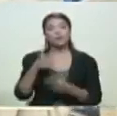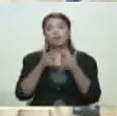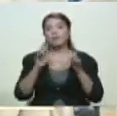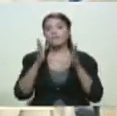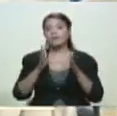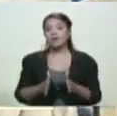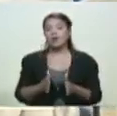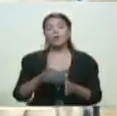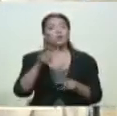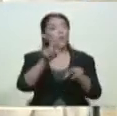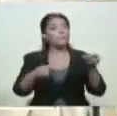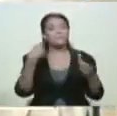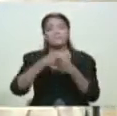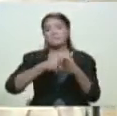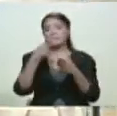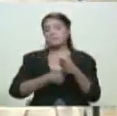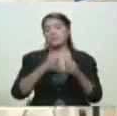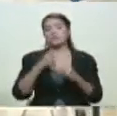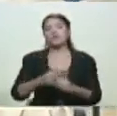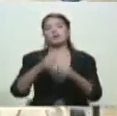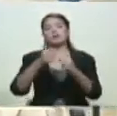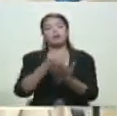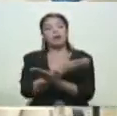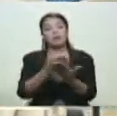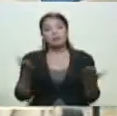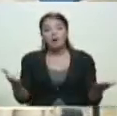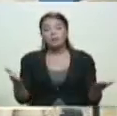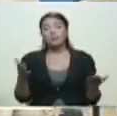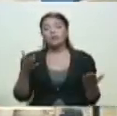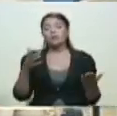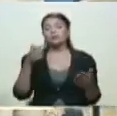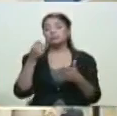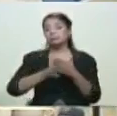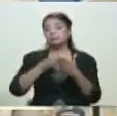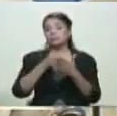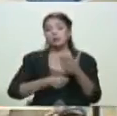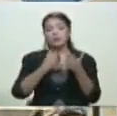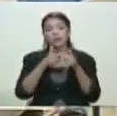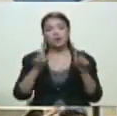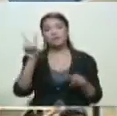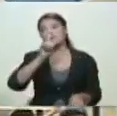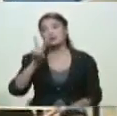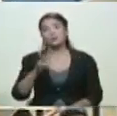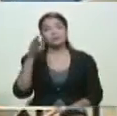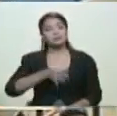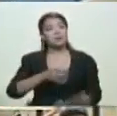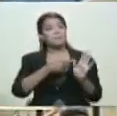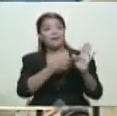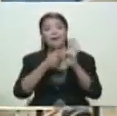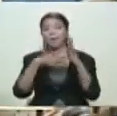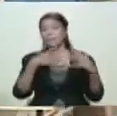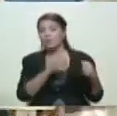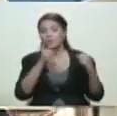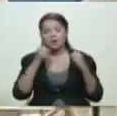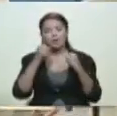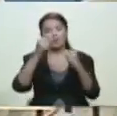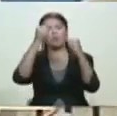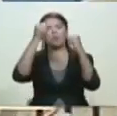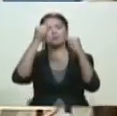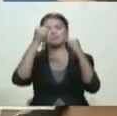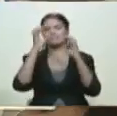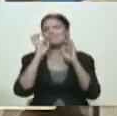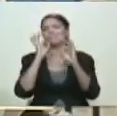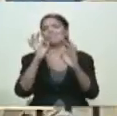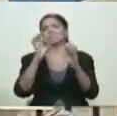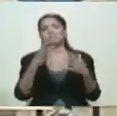con toda esa gesta heroica que heredamos de nuestros libertadores. Venezuela ha sido un ejemplo de gloria, de